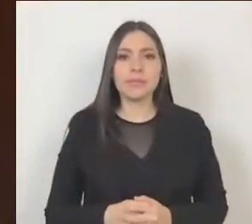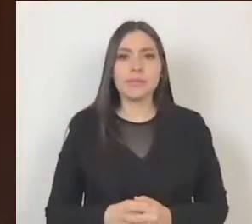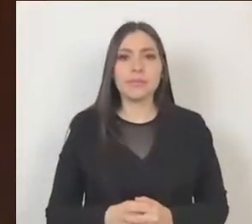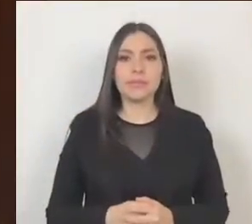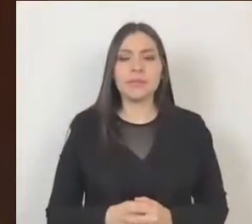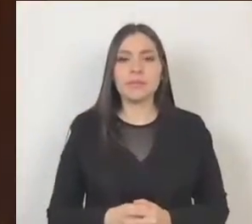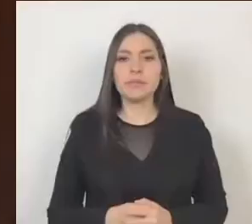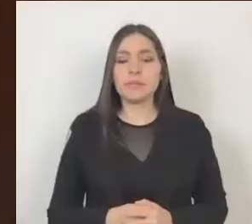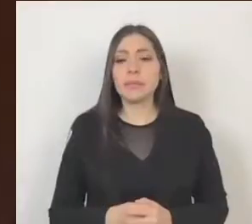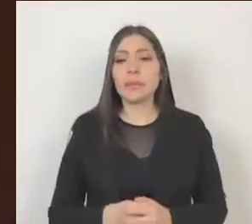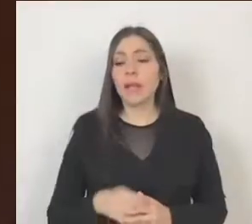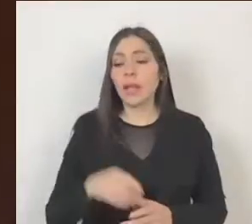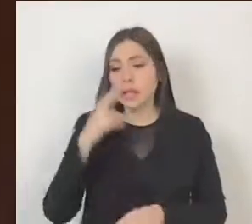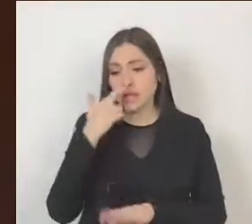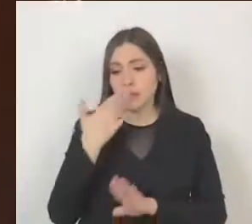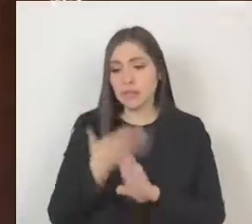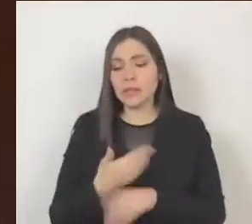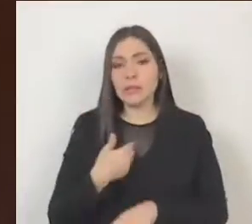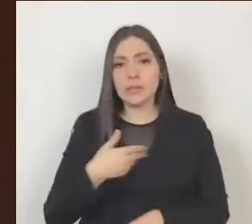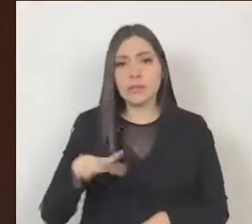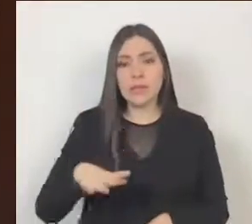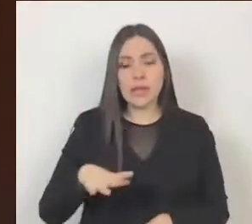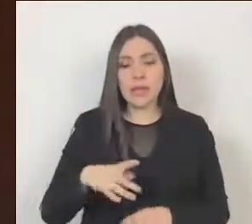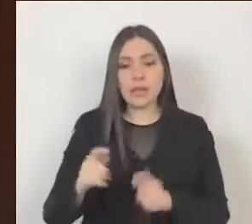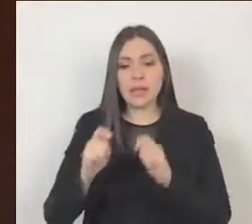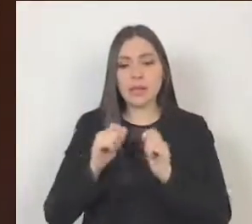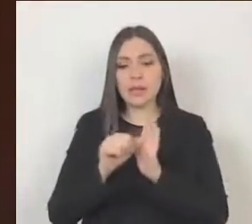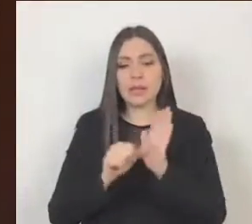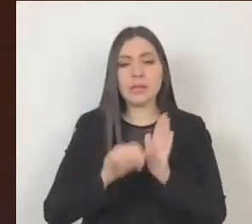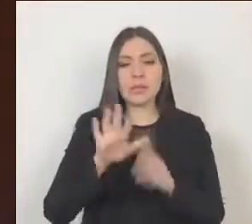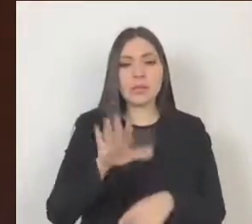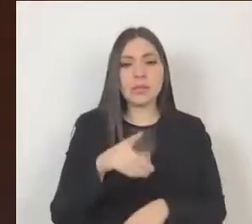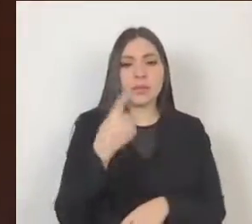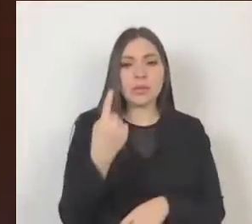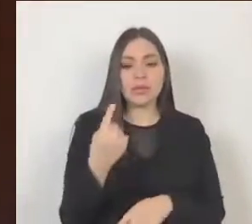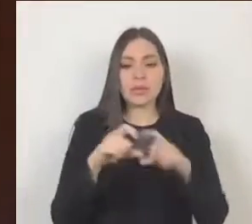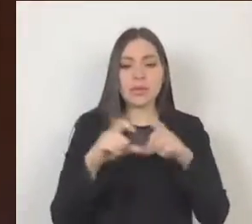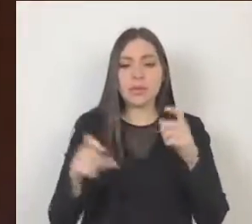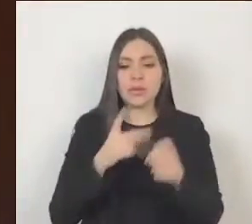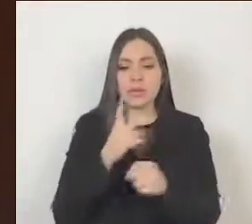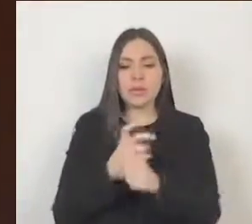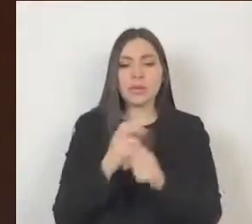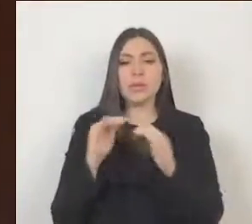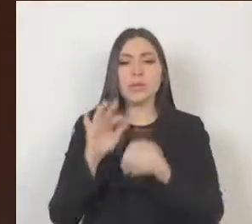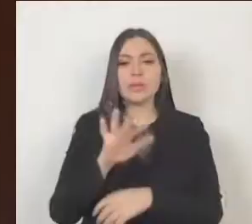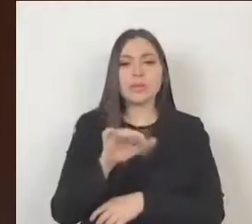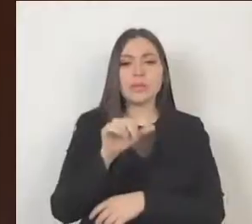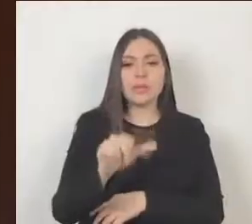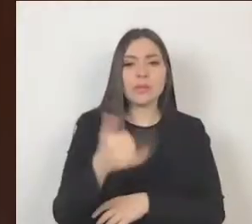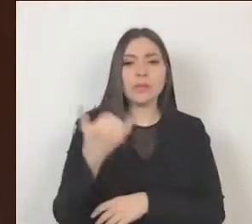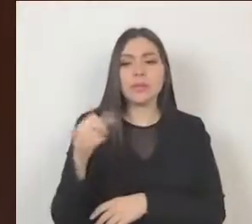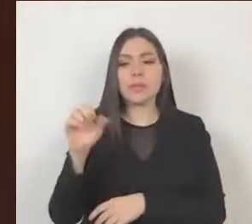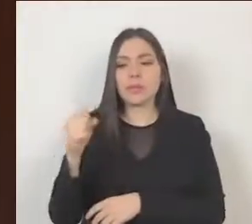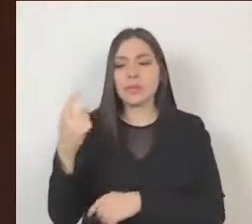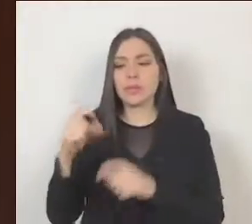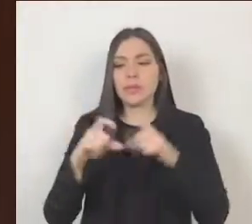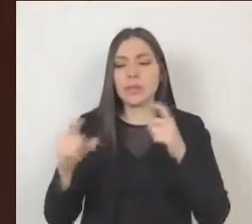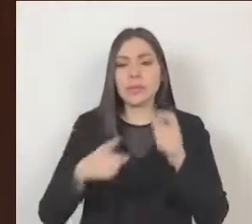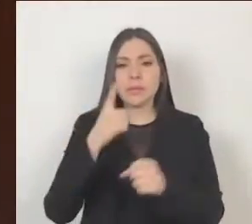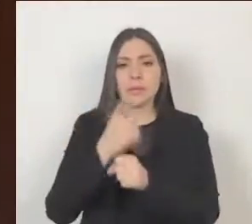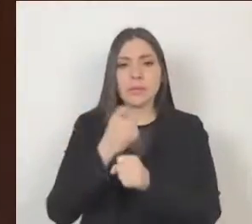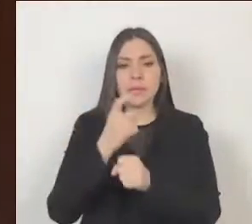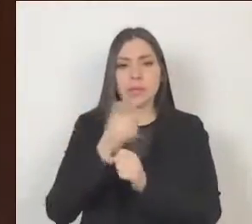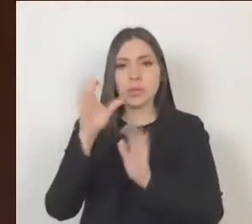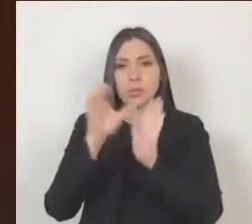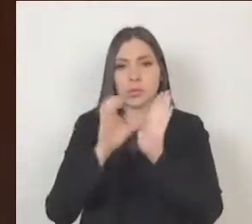los artículos 51, fracción segunda, 56 y 61, fracción primera de la Constitución